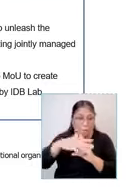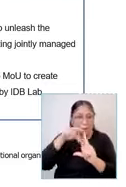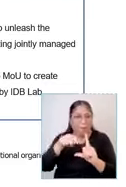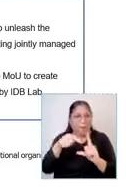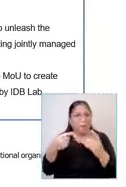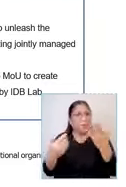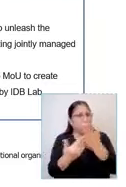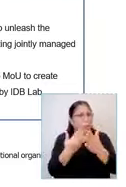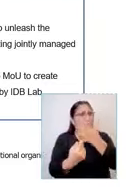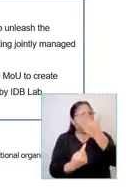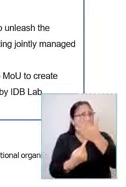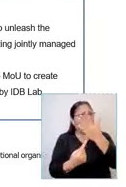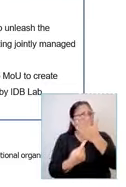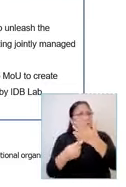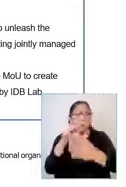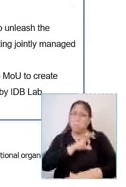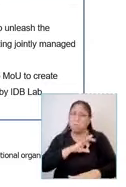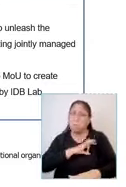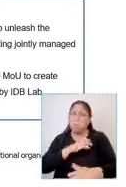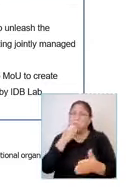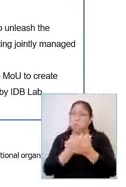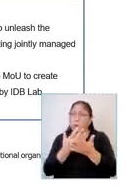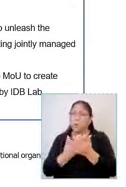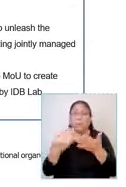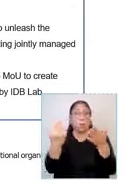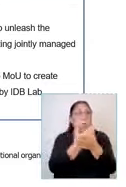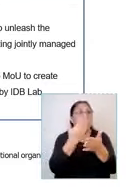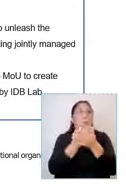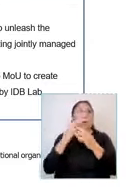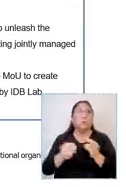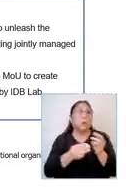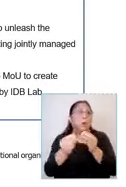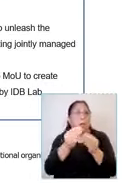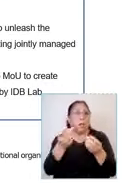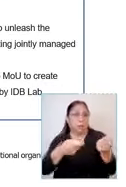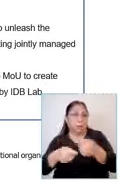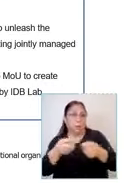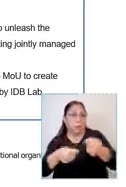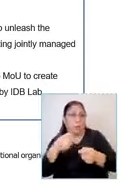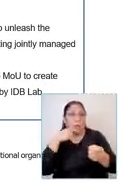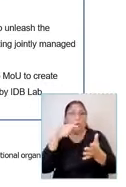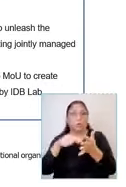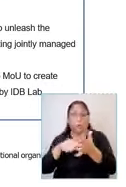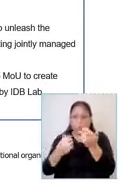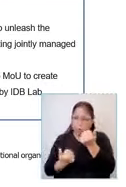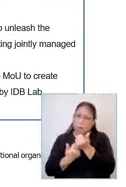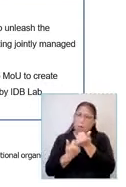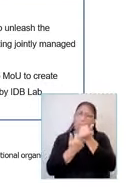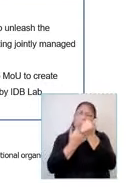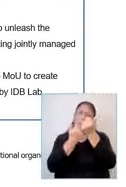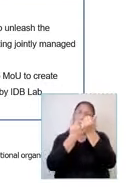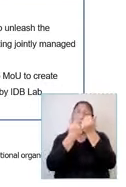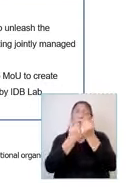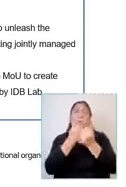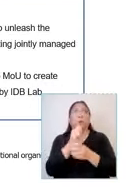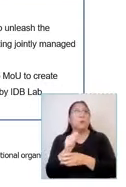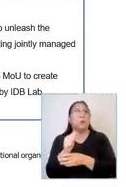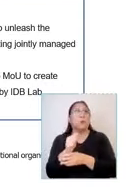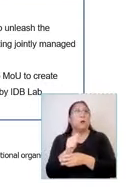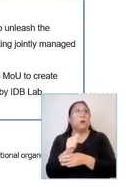si exploran modelos de negocios que contribuyan al